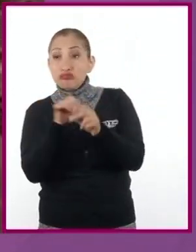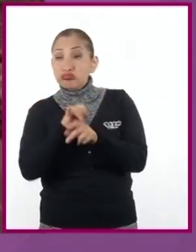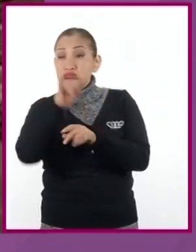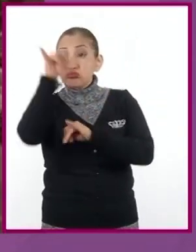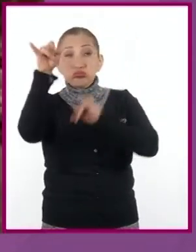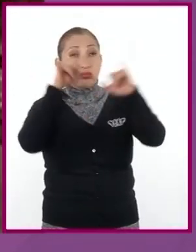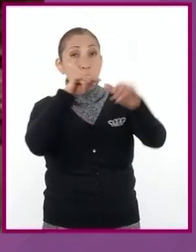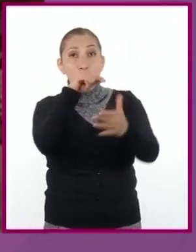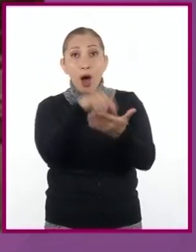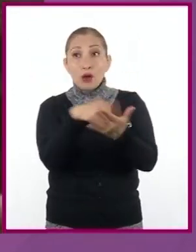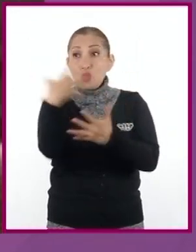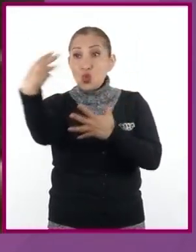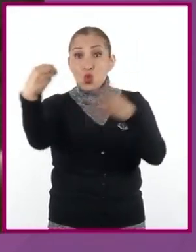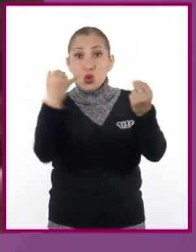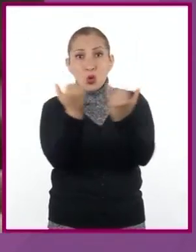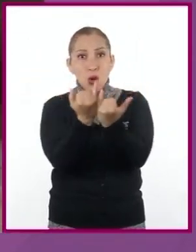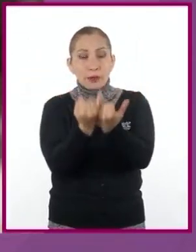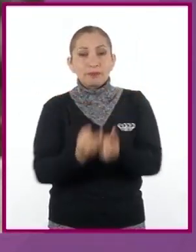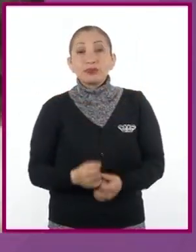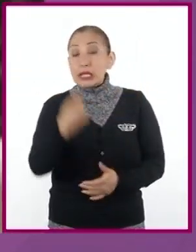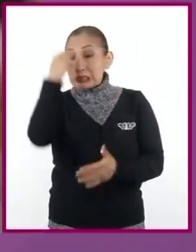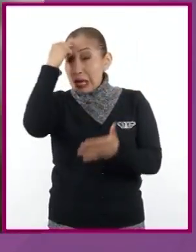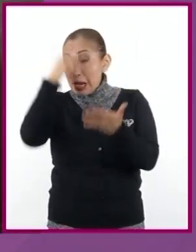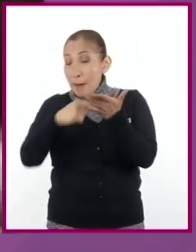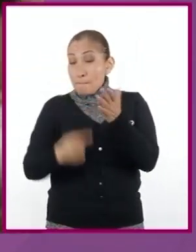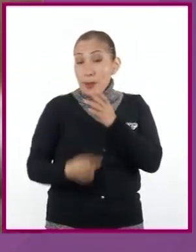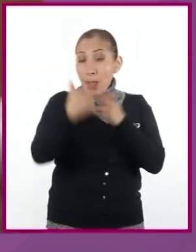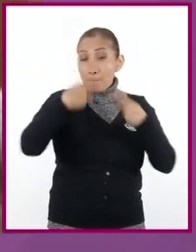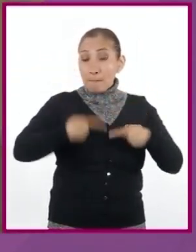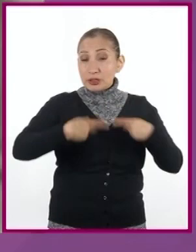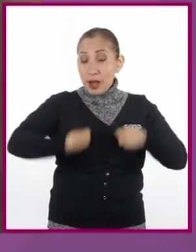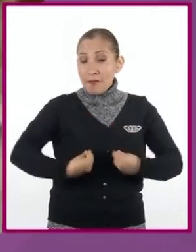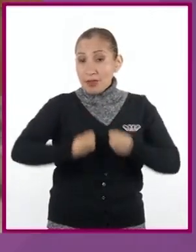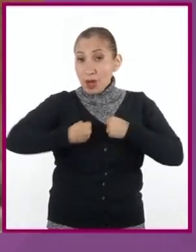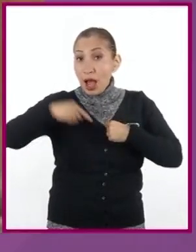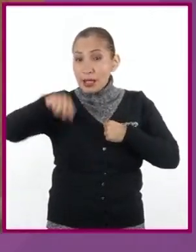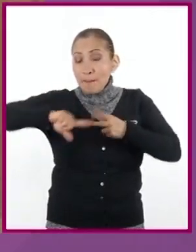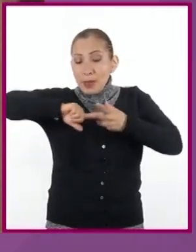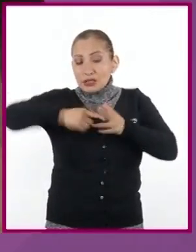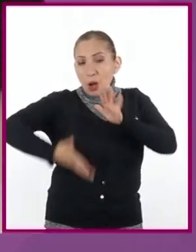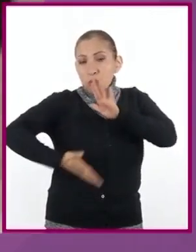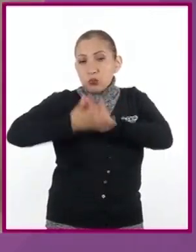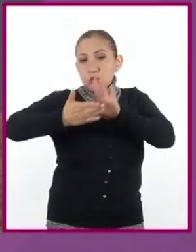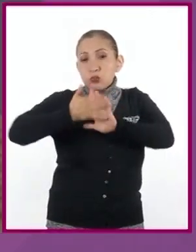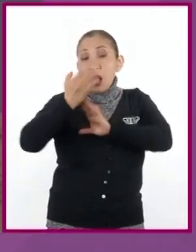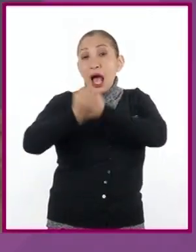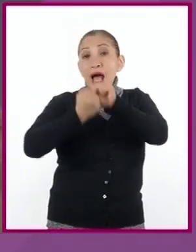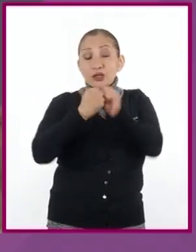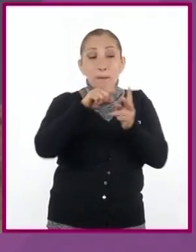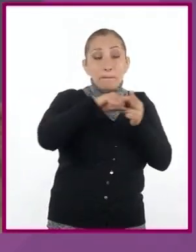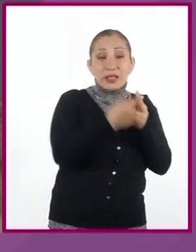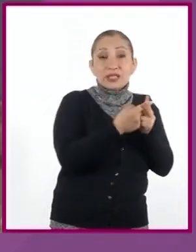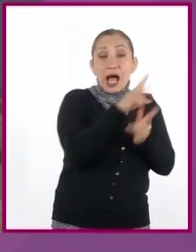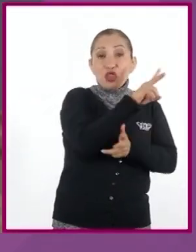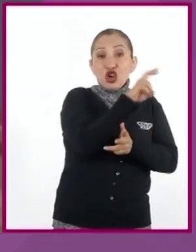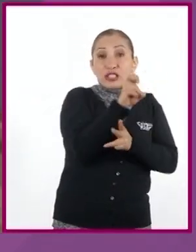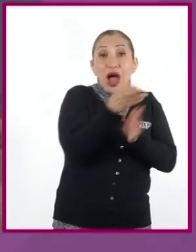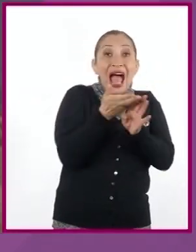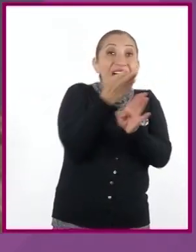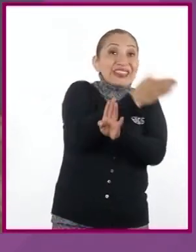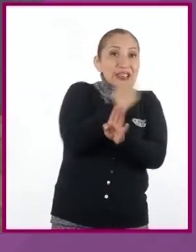fronteras. Se cree que los primeros pobladores comenzaron a construirla hacia el año 200 antes de nuestra